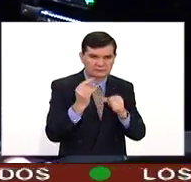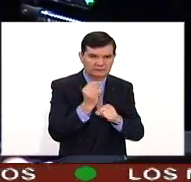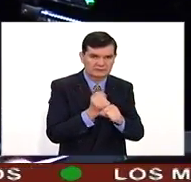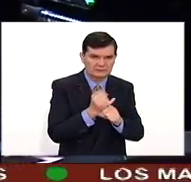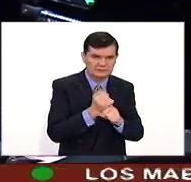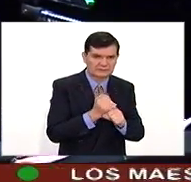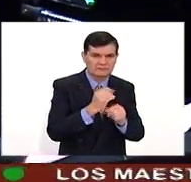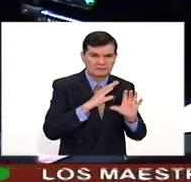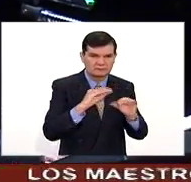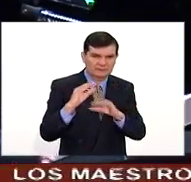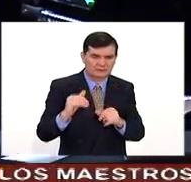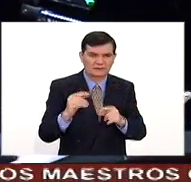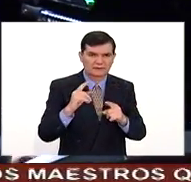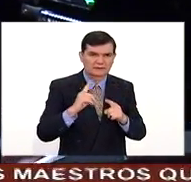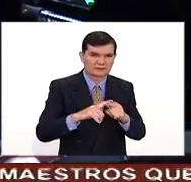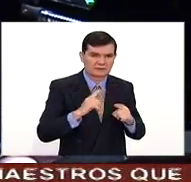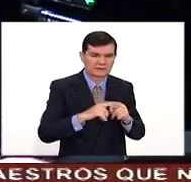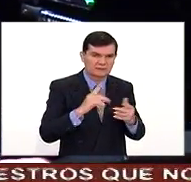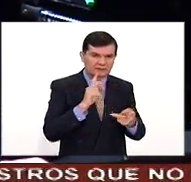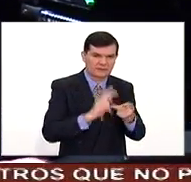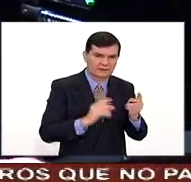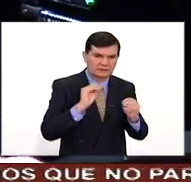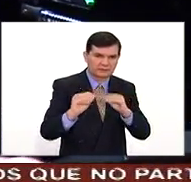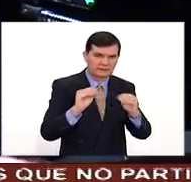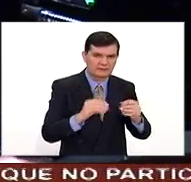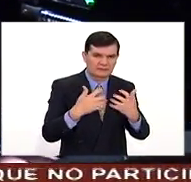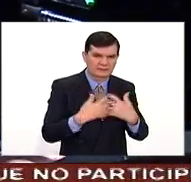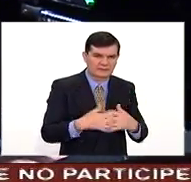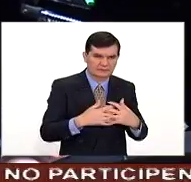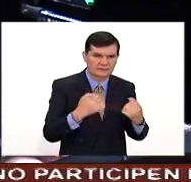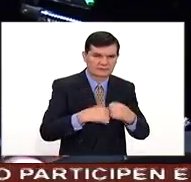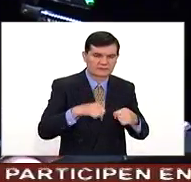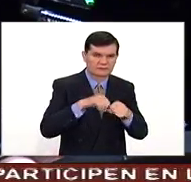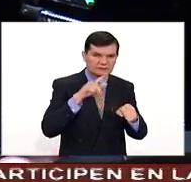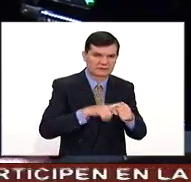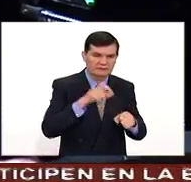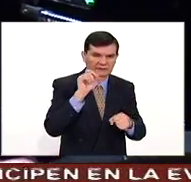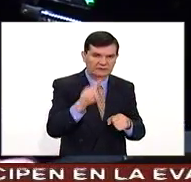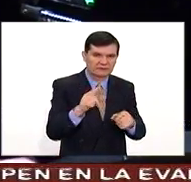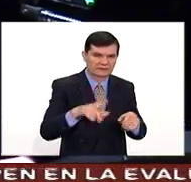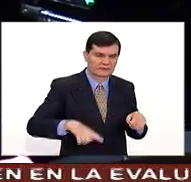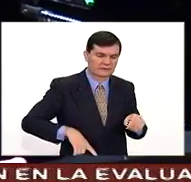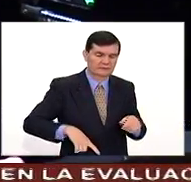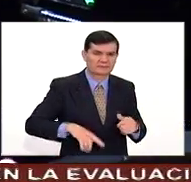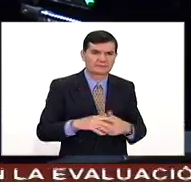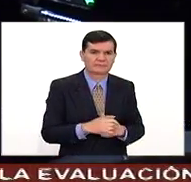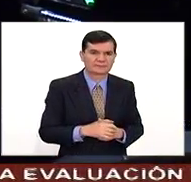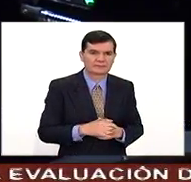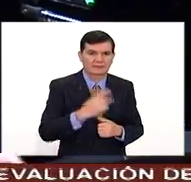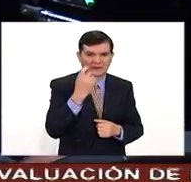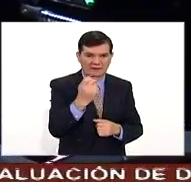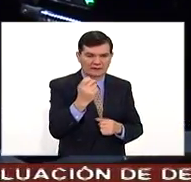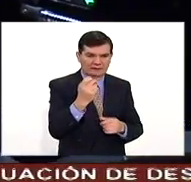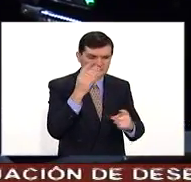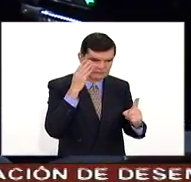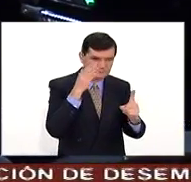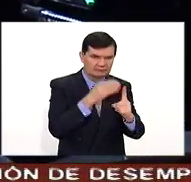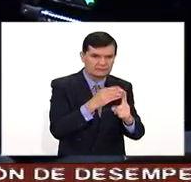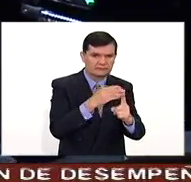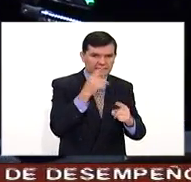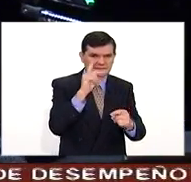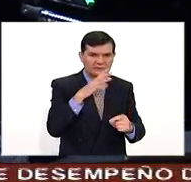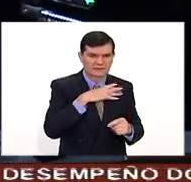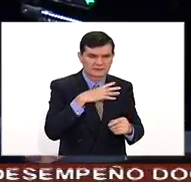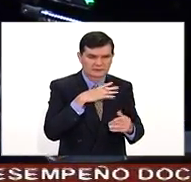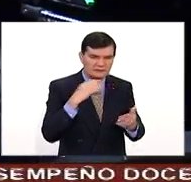investigadores, la academia y el sector empresarial, social y también gubernamental. Esa es la ruta que nos